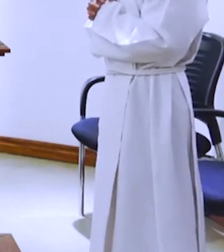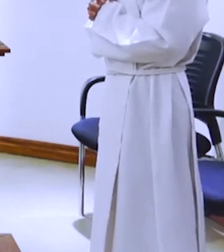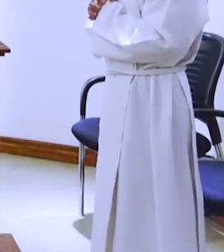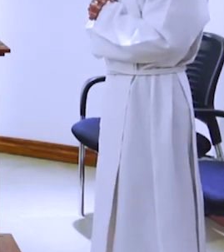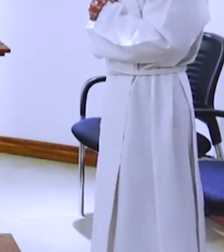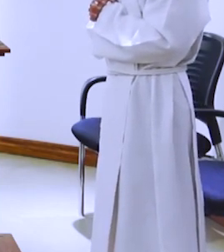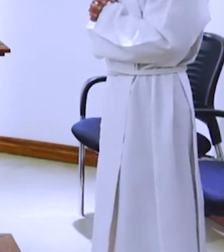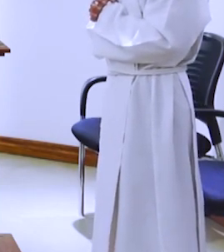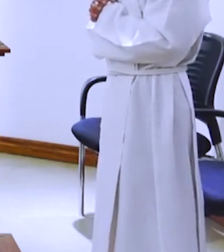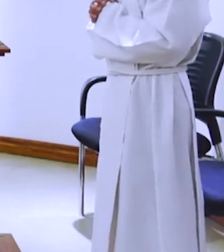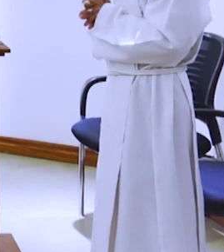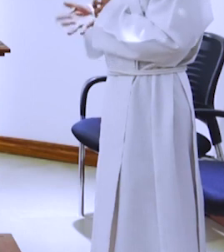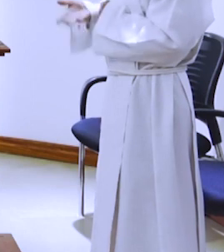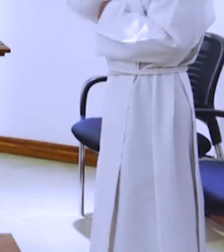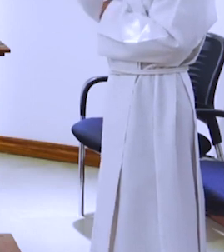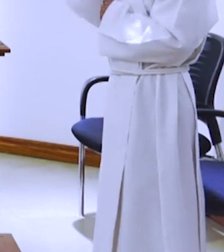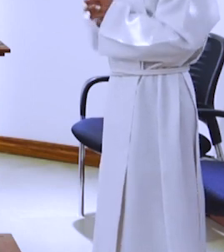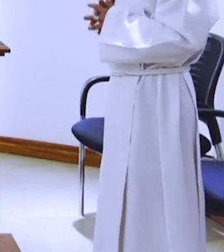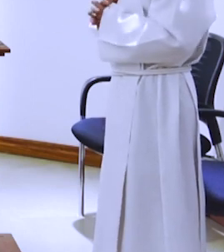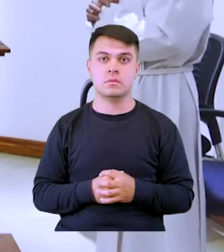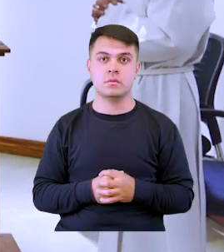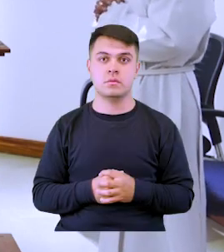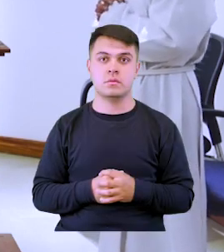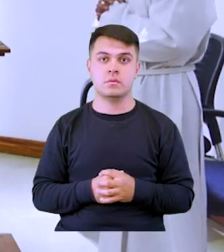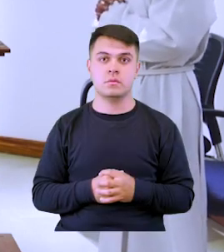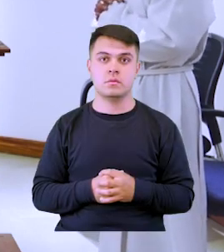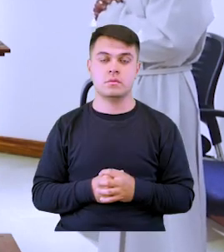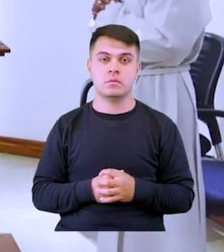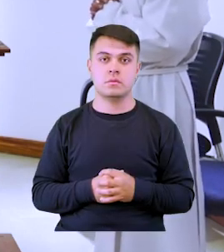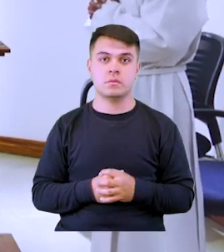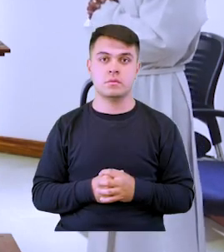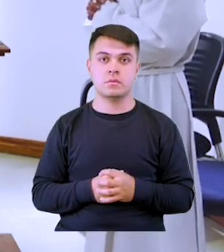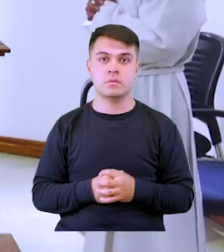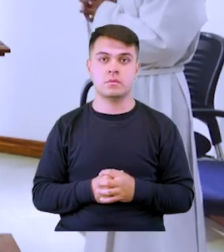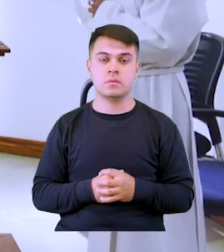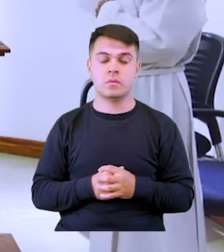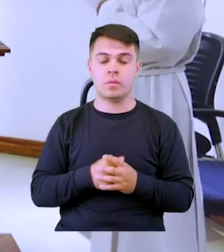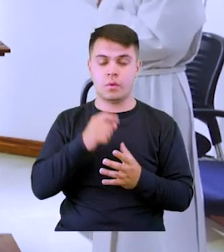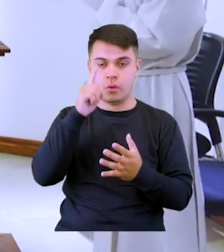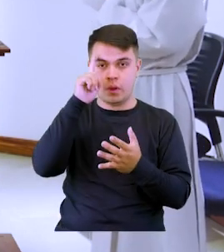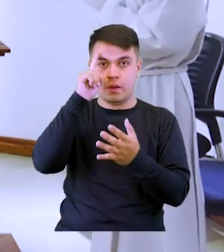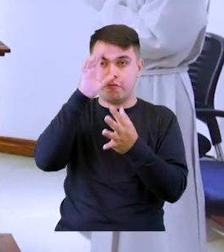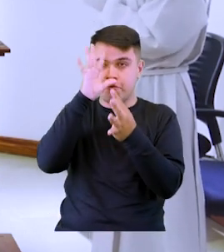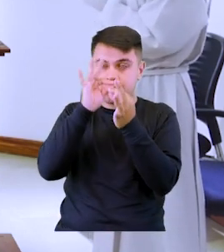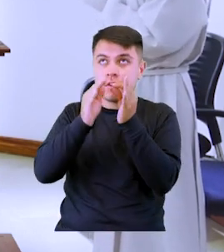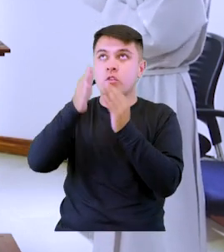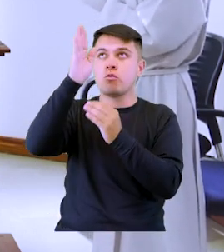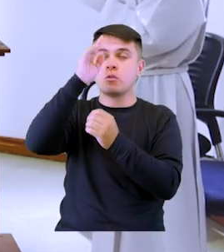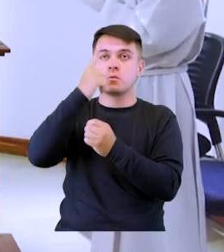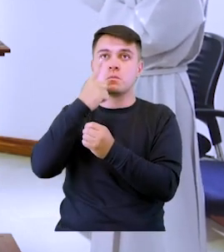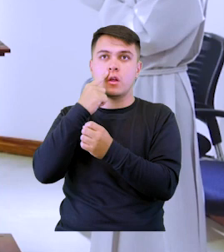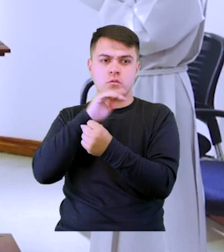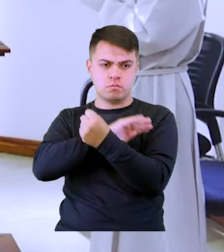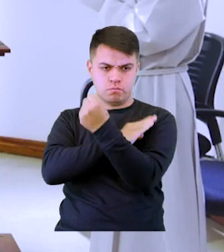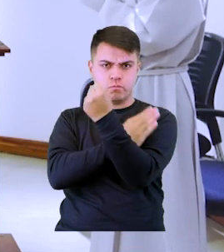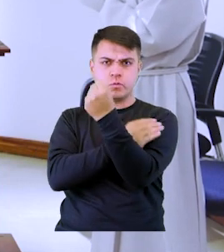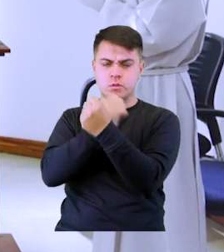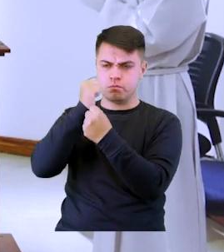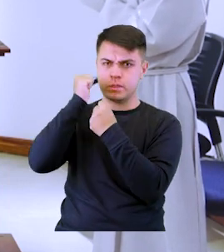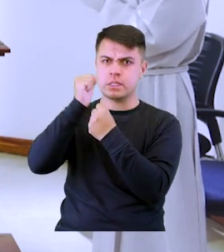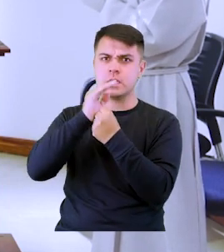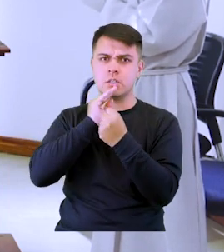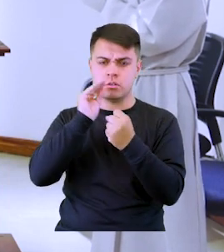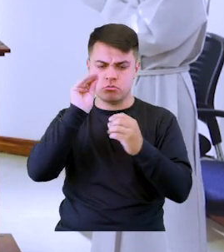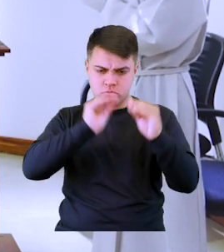Vamos a profesar el credo de los apóstoles. Creo en Dios Padre Todopoderoso, Creador